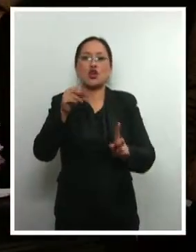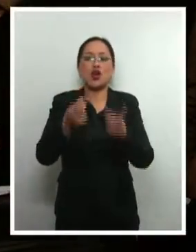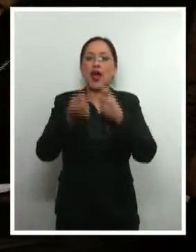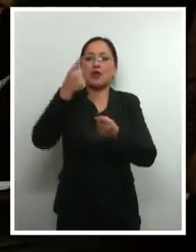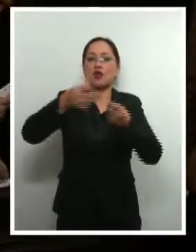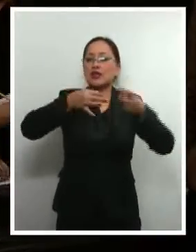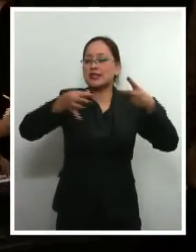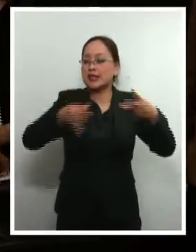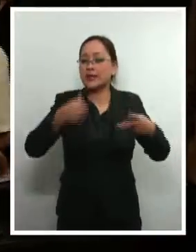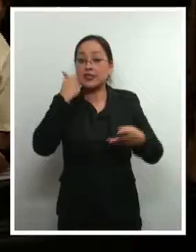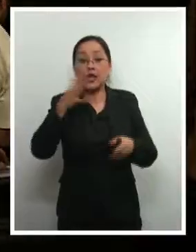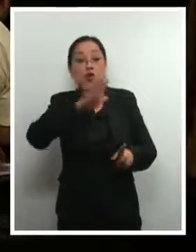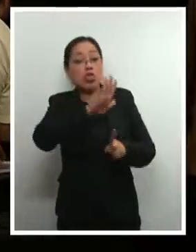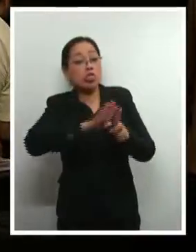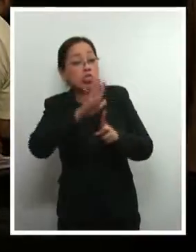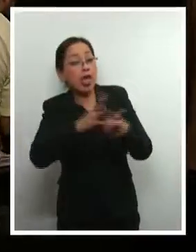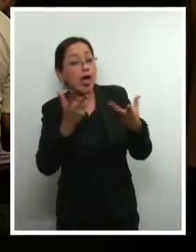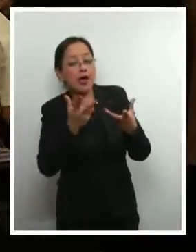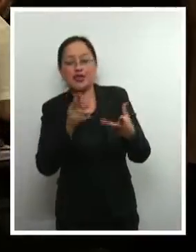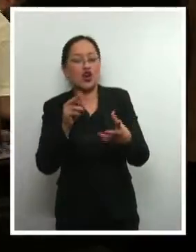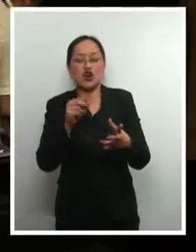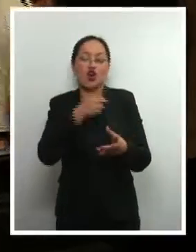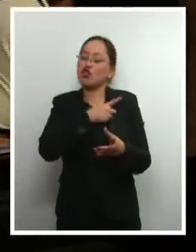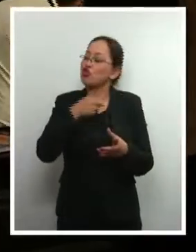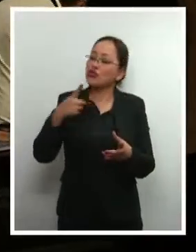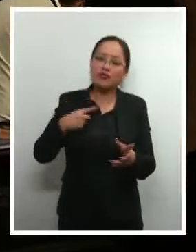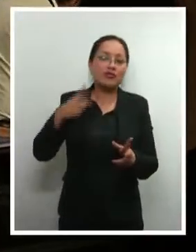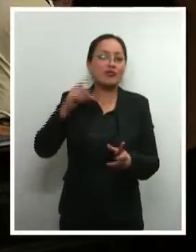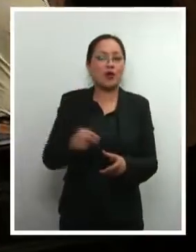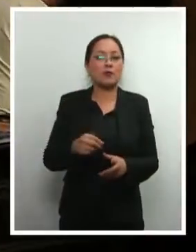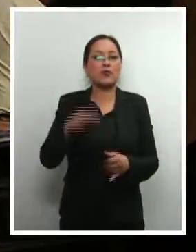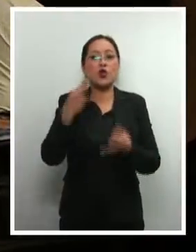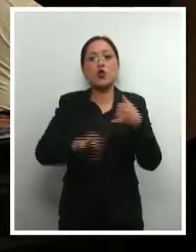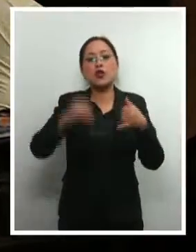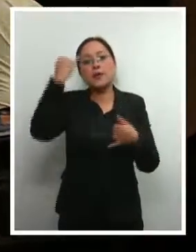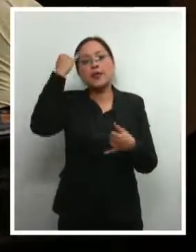ha pretendido. Termino diciendo,